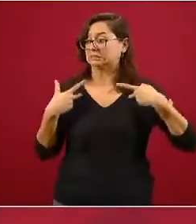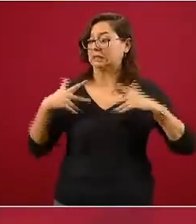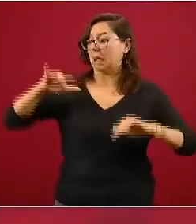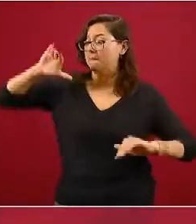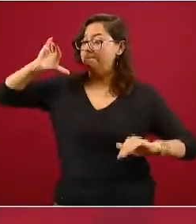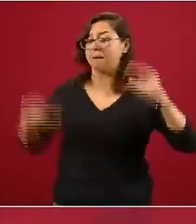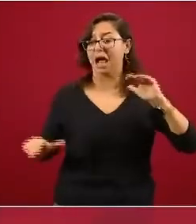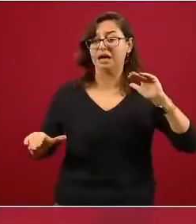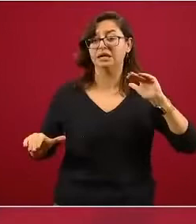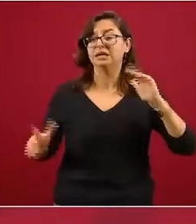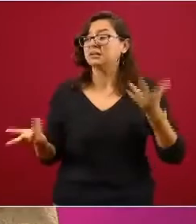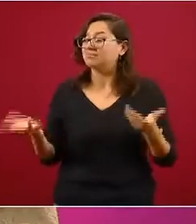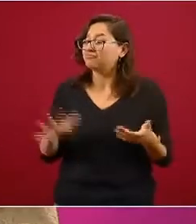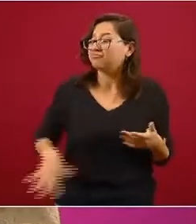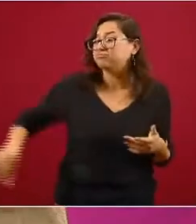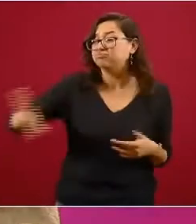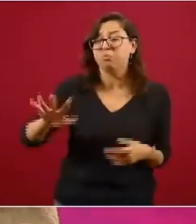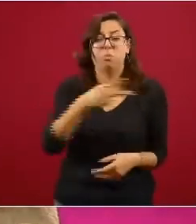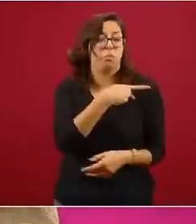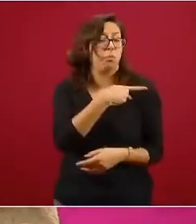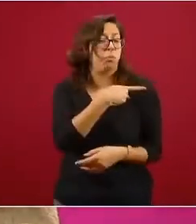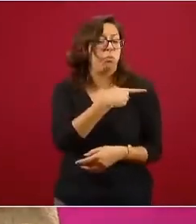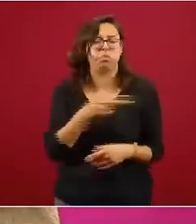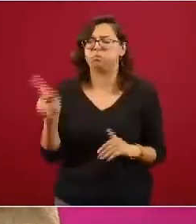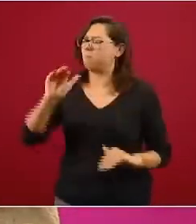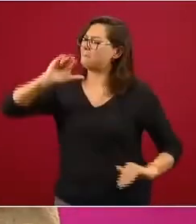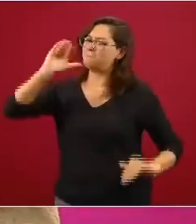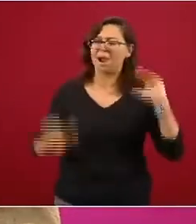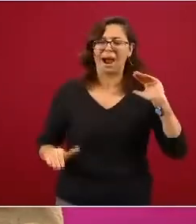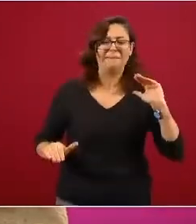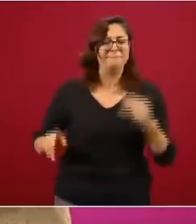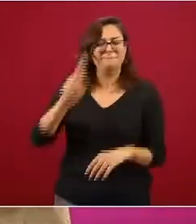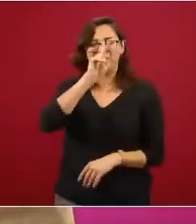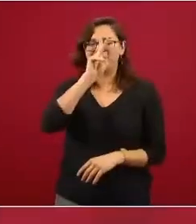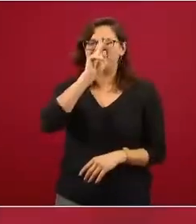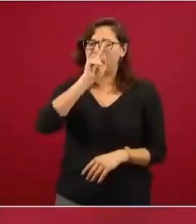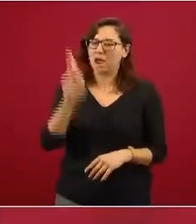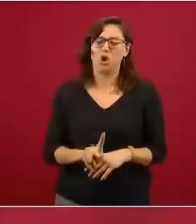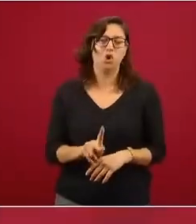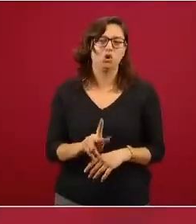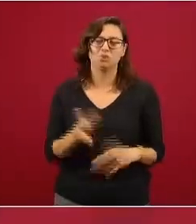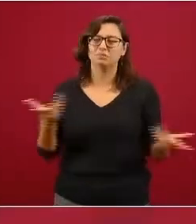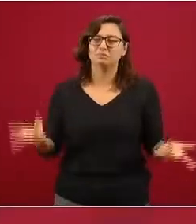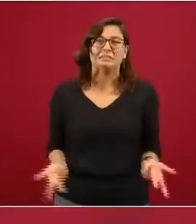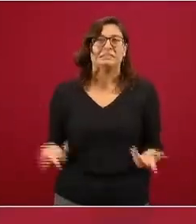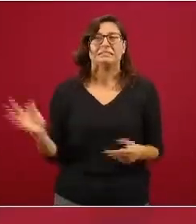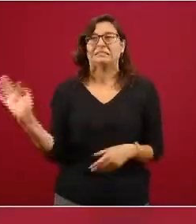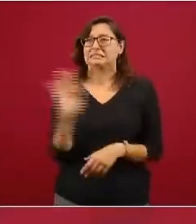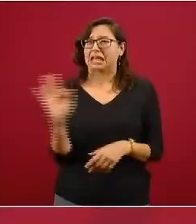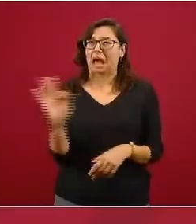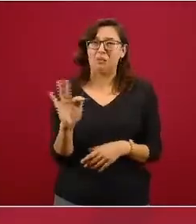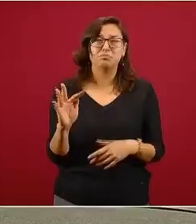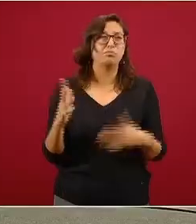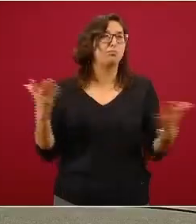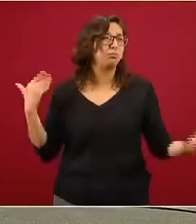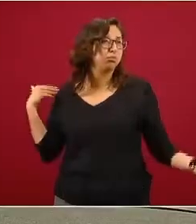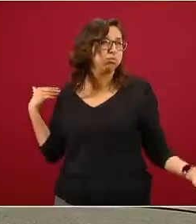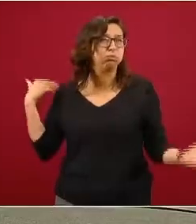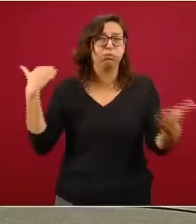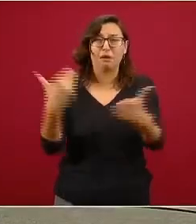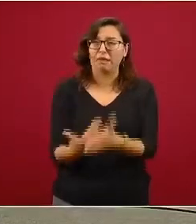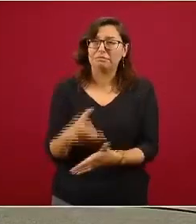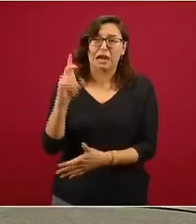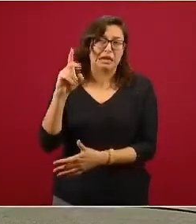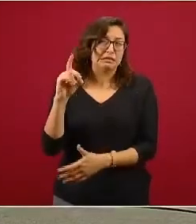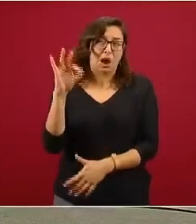país profundamente desigual, profundamente. Y a lo largo de quizá estos mismos 30 o